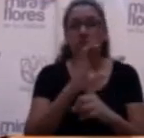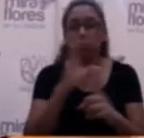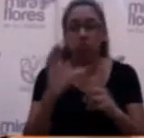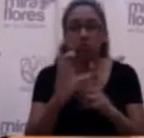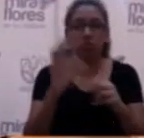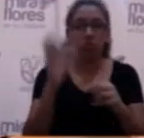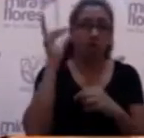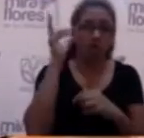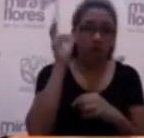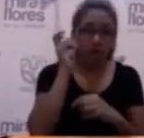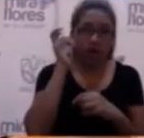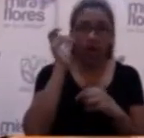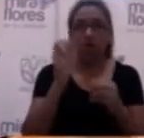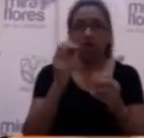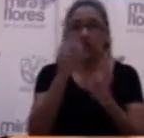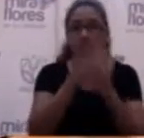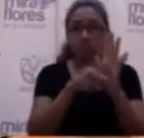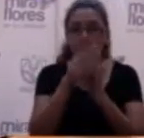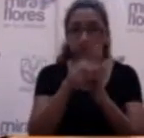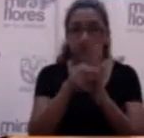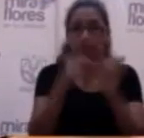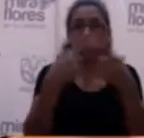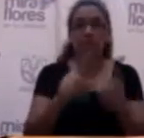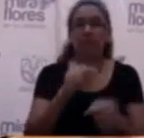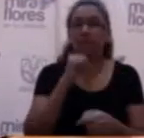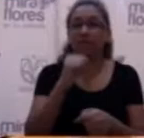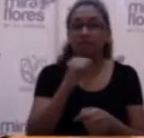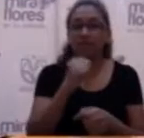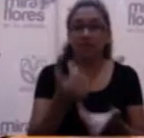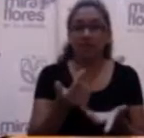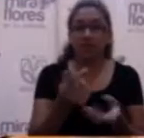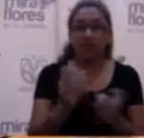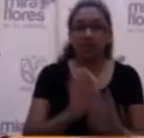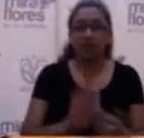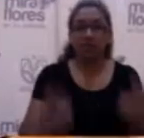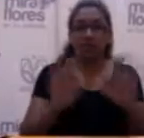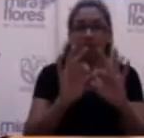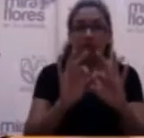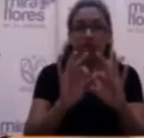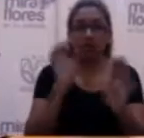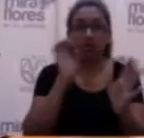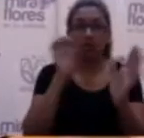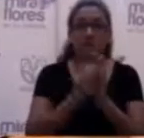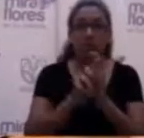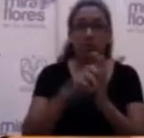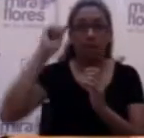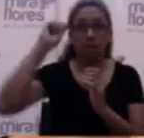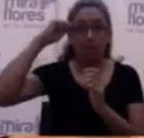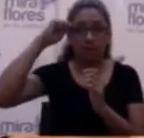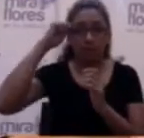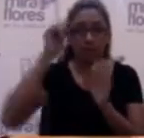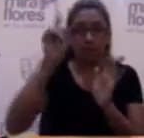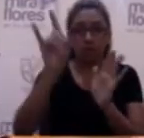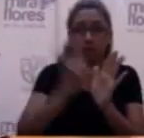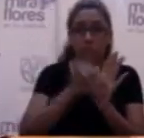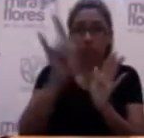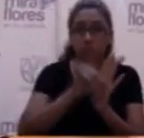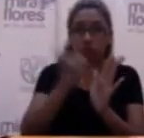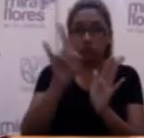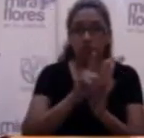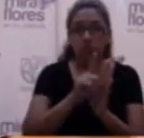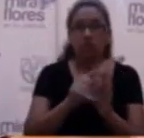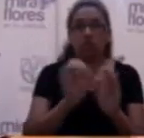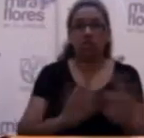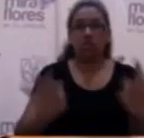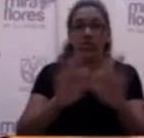audio, video, ¿no? Porque simplemente está el mobiliario, nada más, pero falta el componente como lo tiene ahora, por ejemplo, el Museo de la Memoria, donde uno puede ver